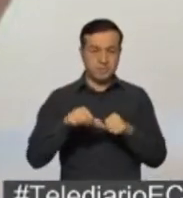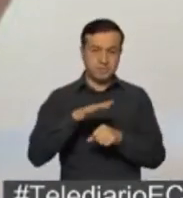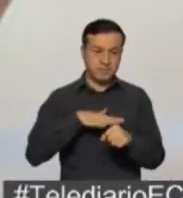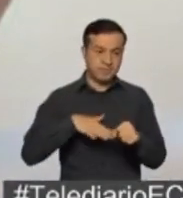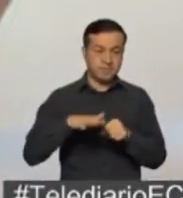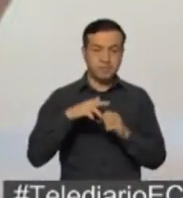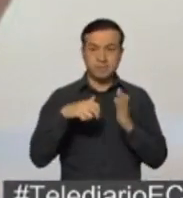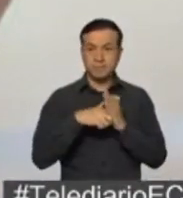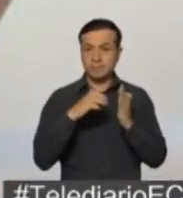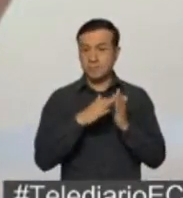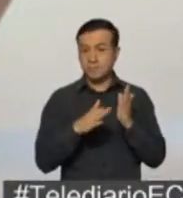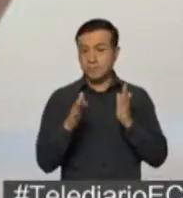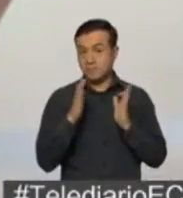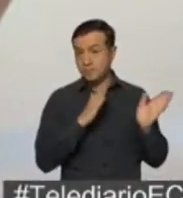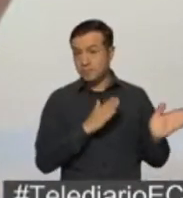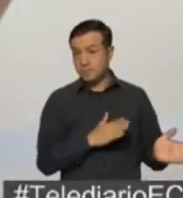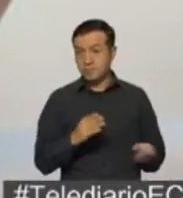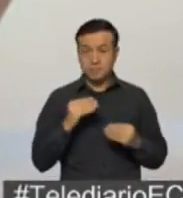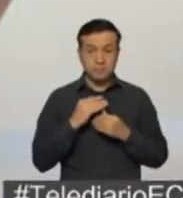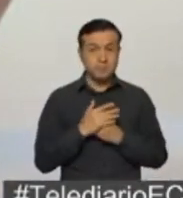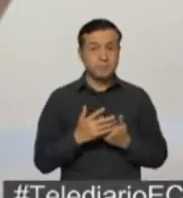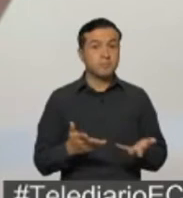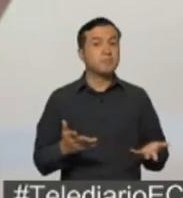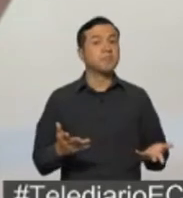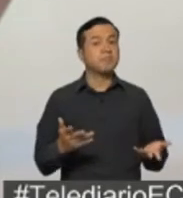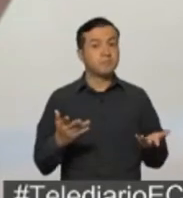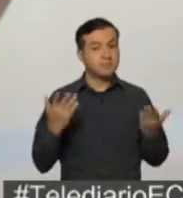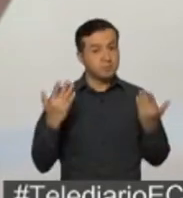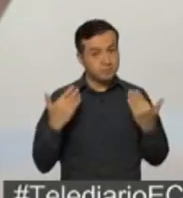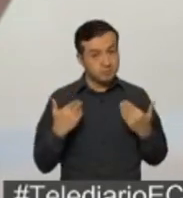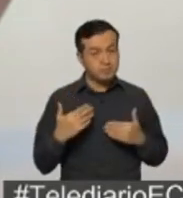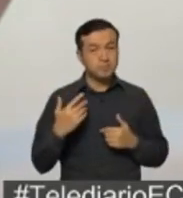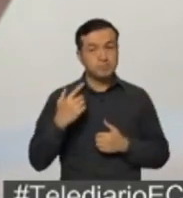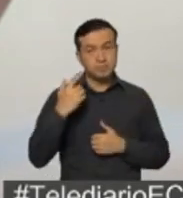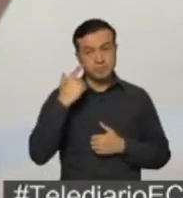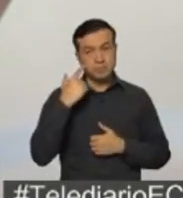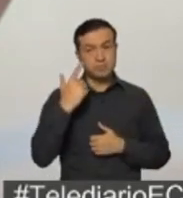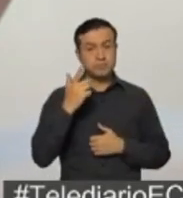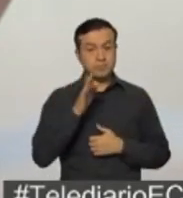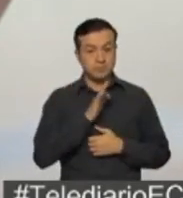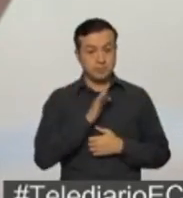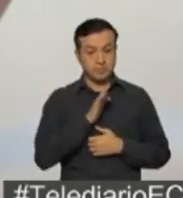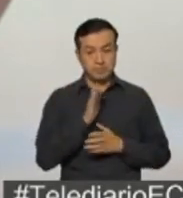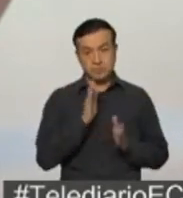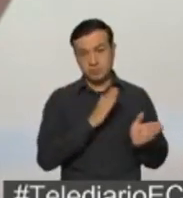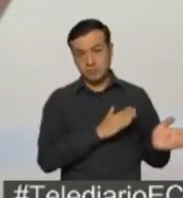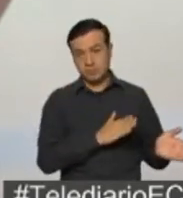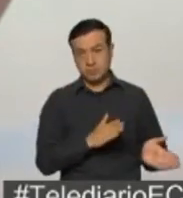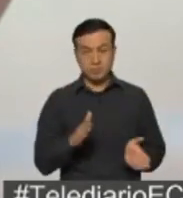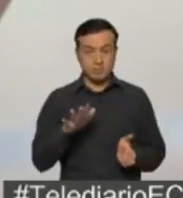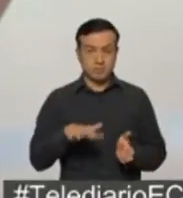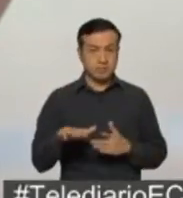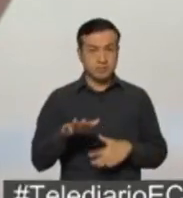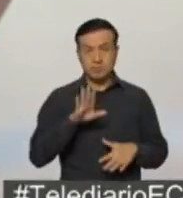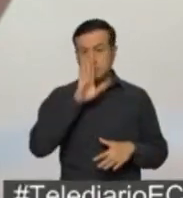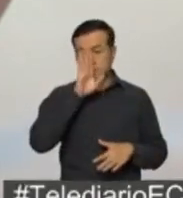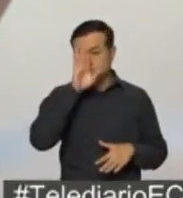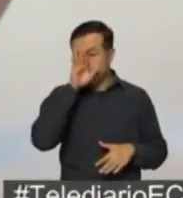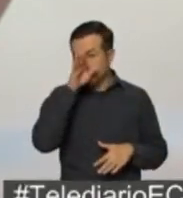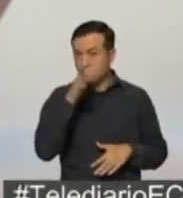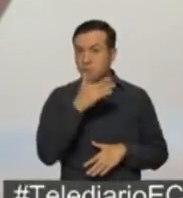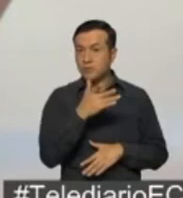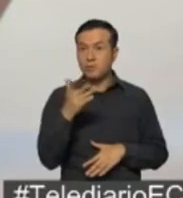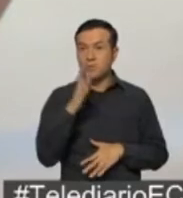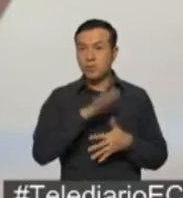terrestres la modalidad técnica para entregar las frecuencias extras. Normalmente nos manejamos con